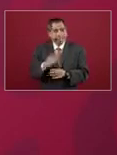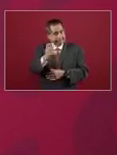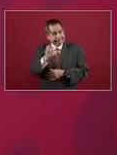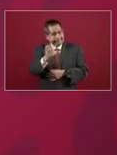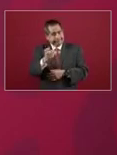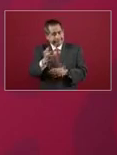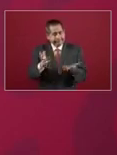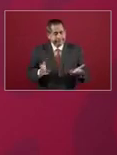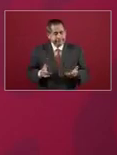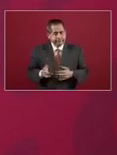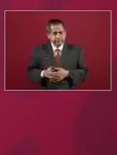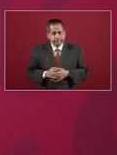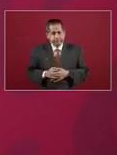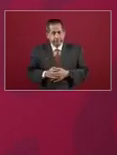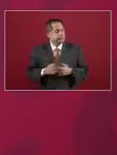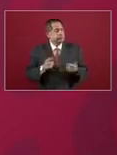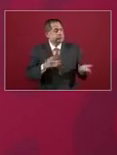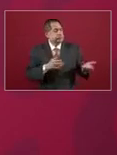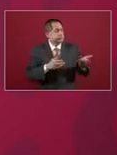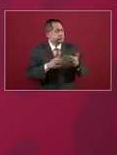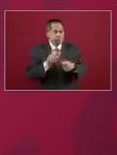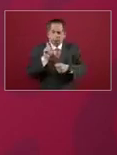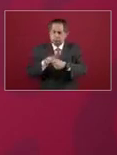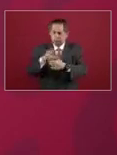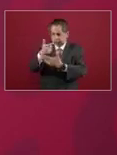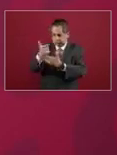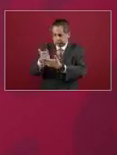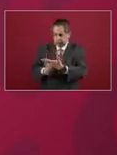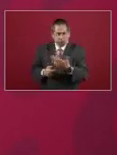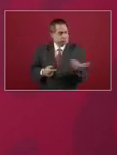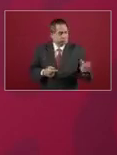Entonces, nada más les vamos a pedir que se inscriban